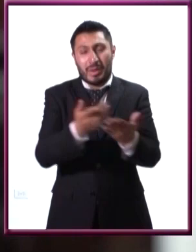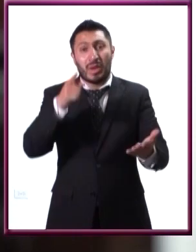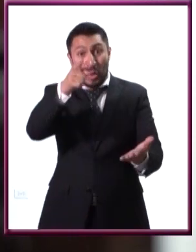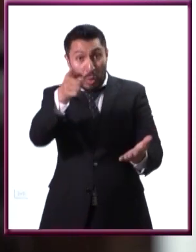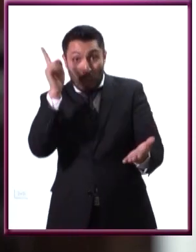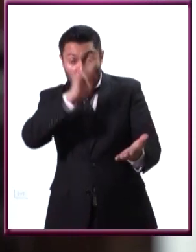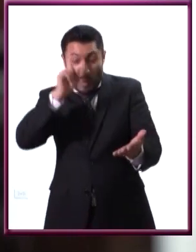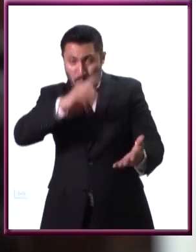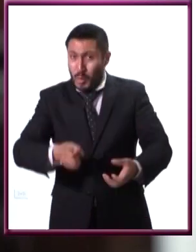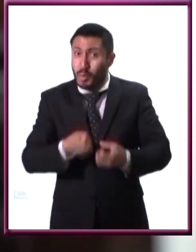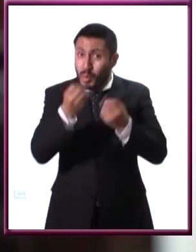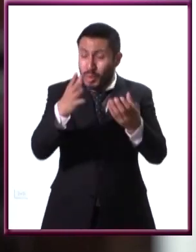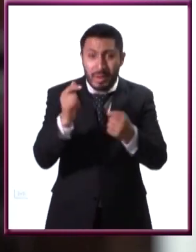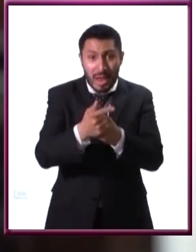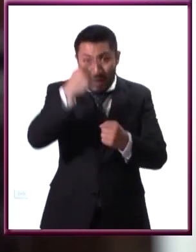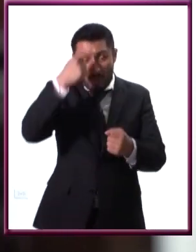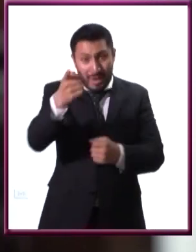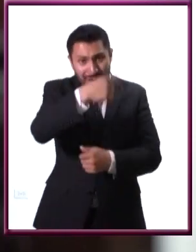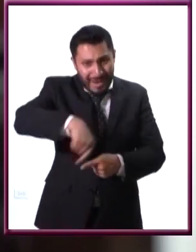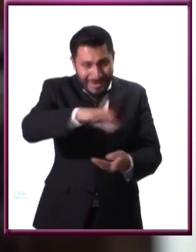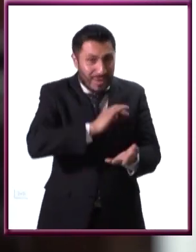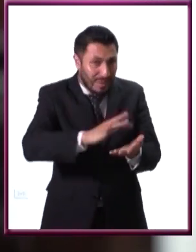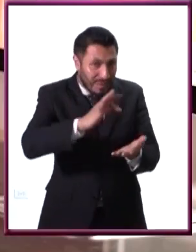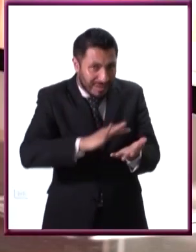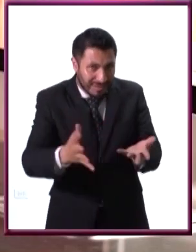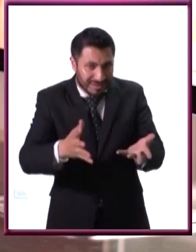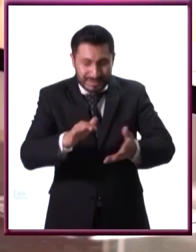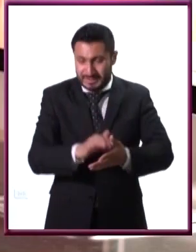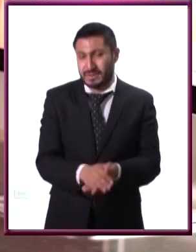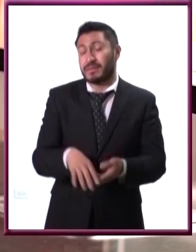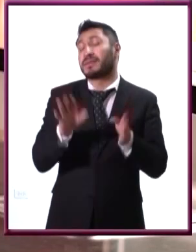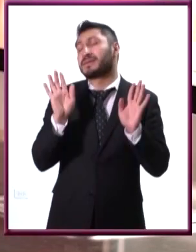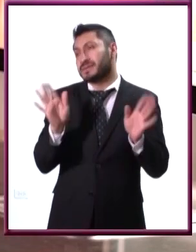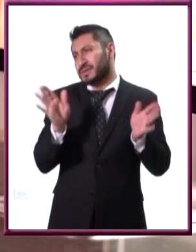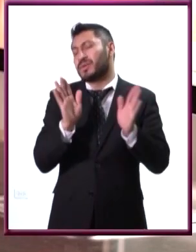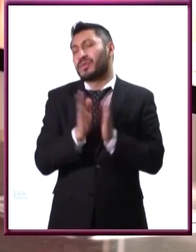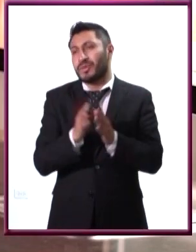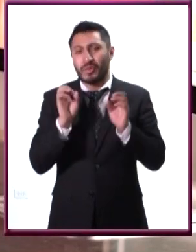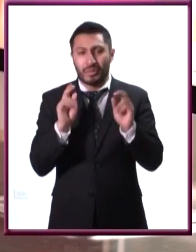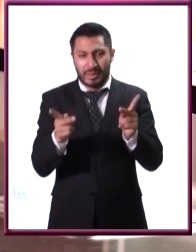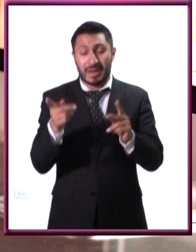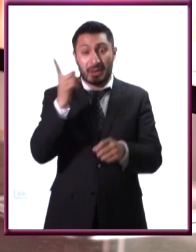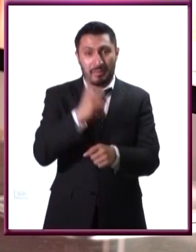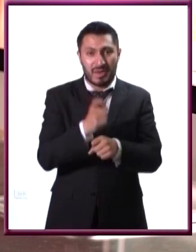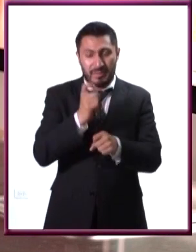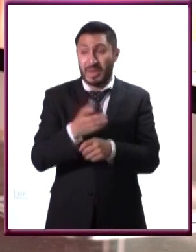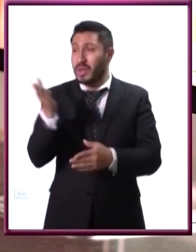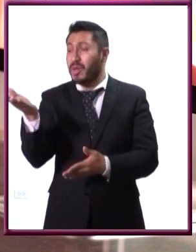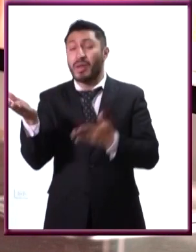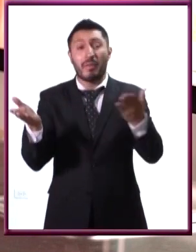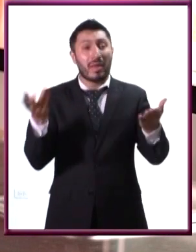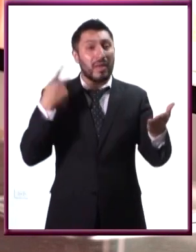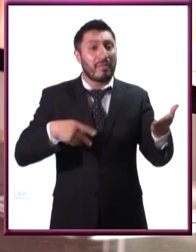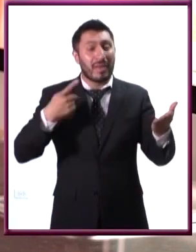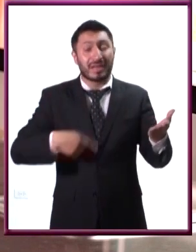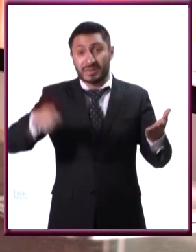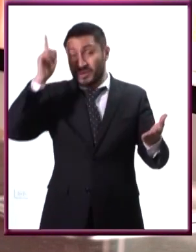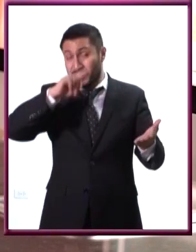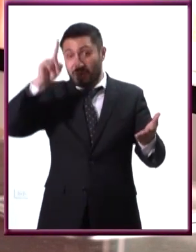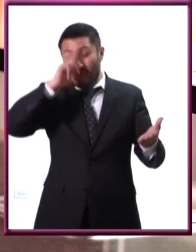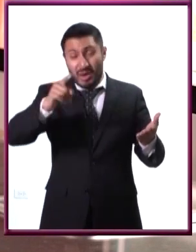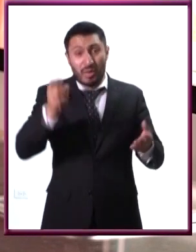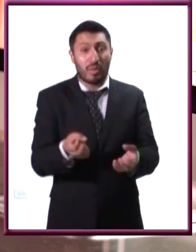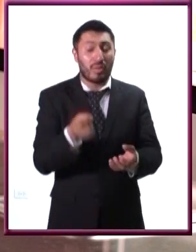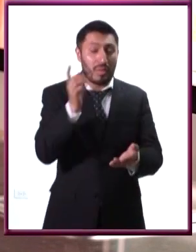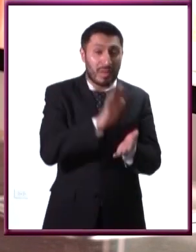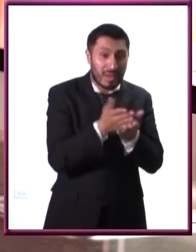un consejo para acercarse o motivarse a la lectura? Bueno, de entrada que primero pidan consejos de buenos libros,